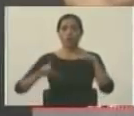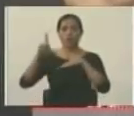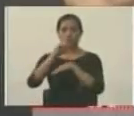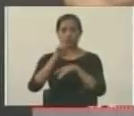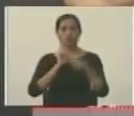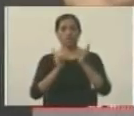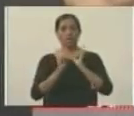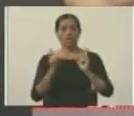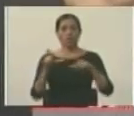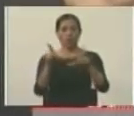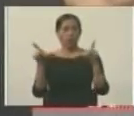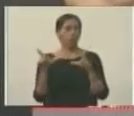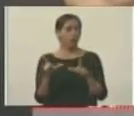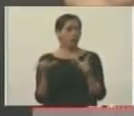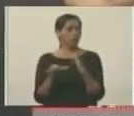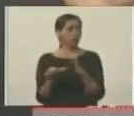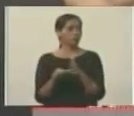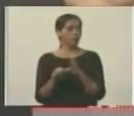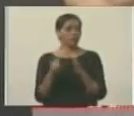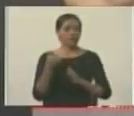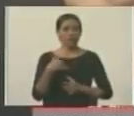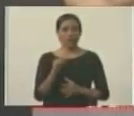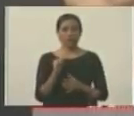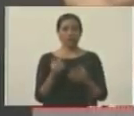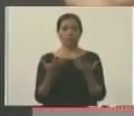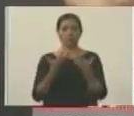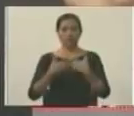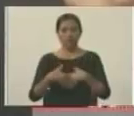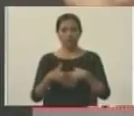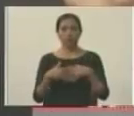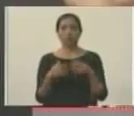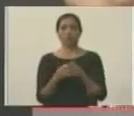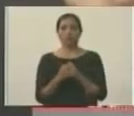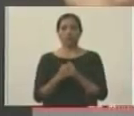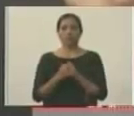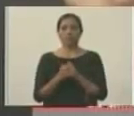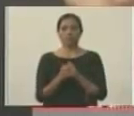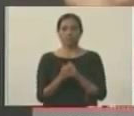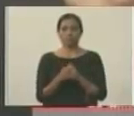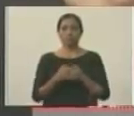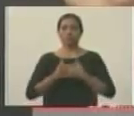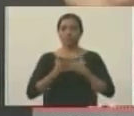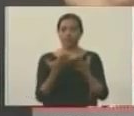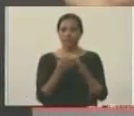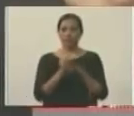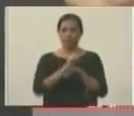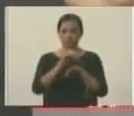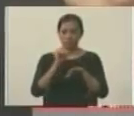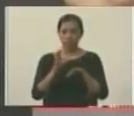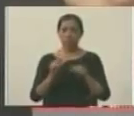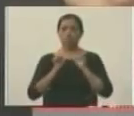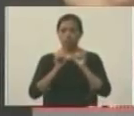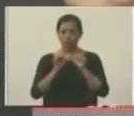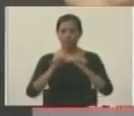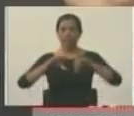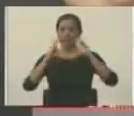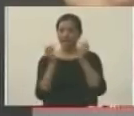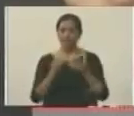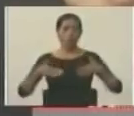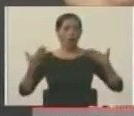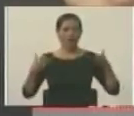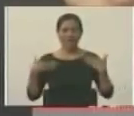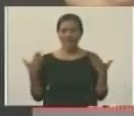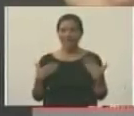haya administración de carga y están en clases, y sea la administración de carga, continúan las clases, con alegría, con